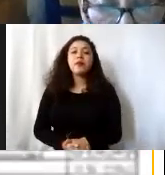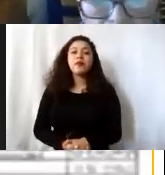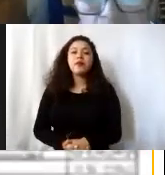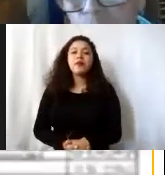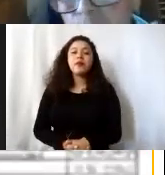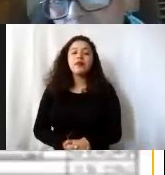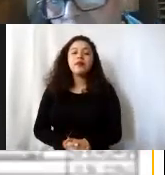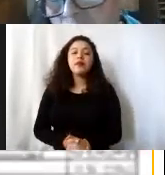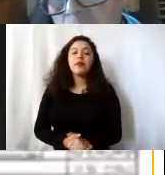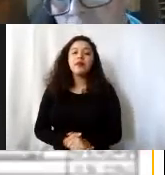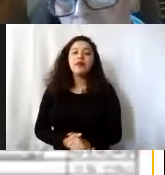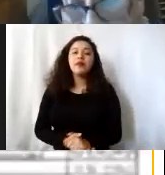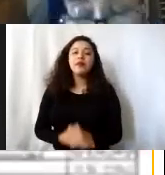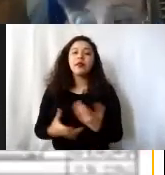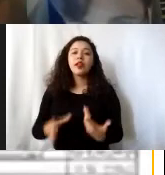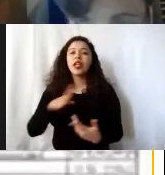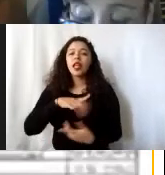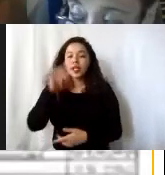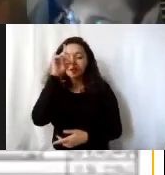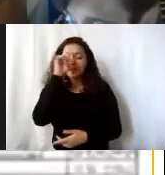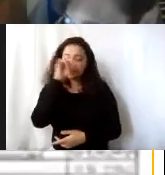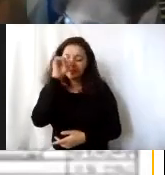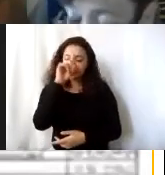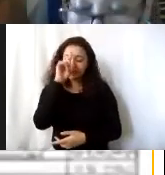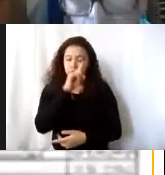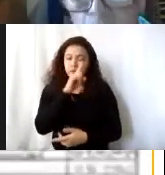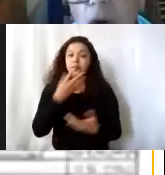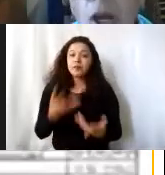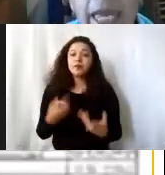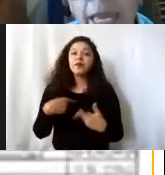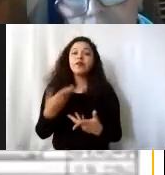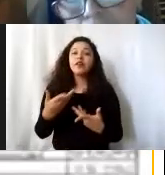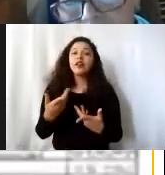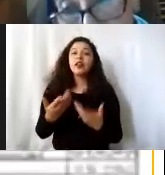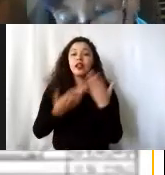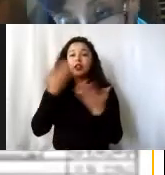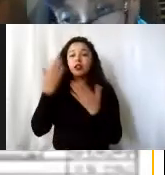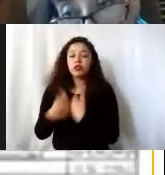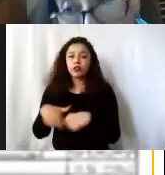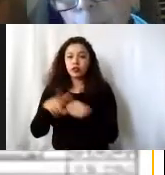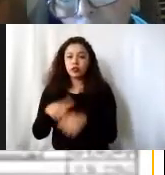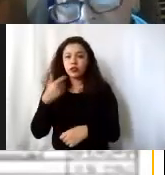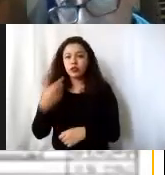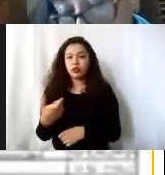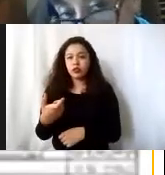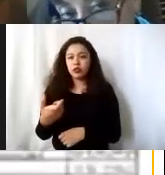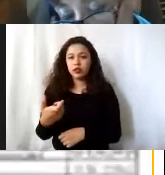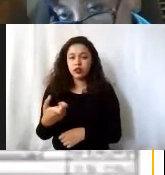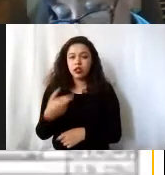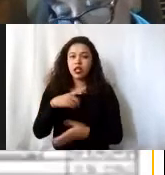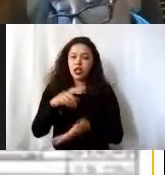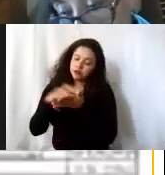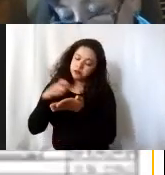Aquí vienen instrucciones. Generalmente el estudio socioeconómico es llenado por el